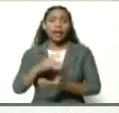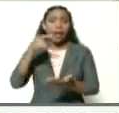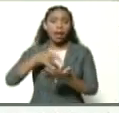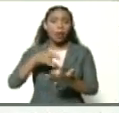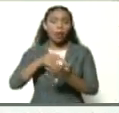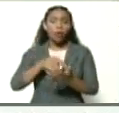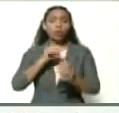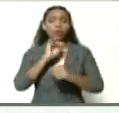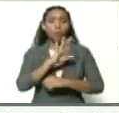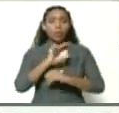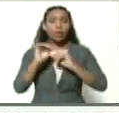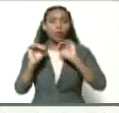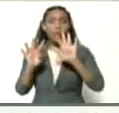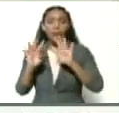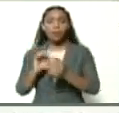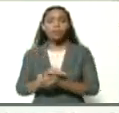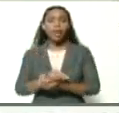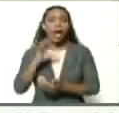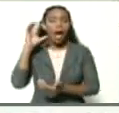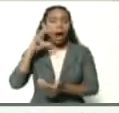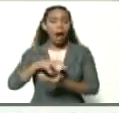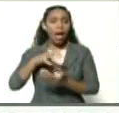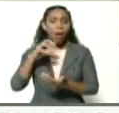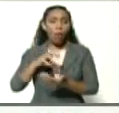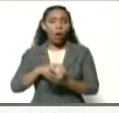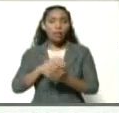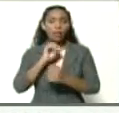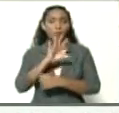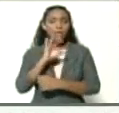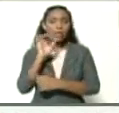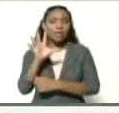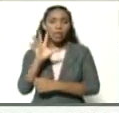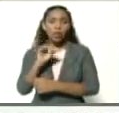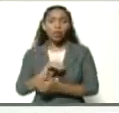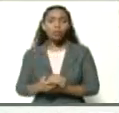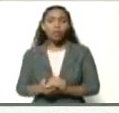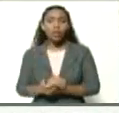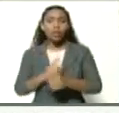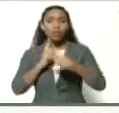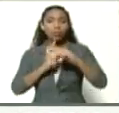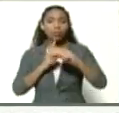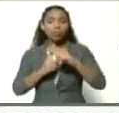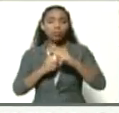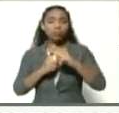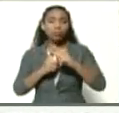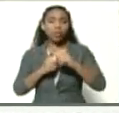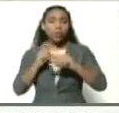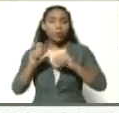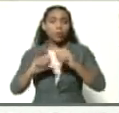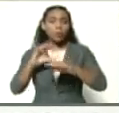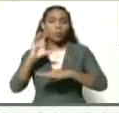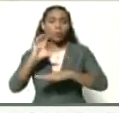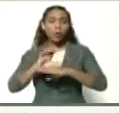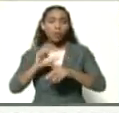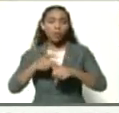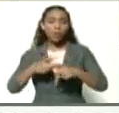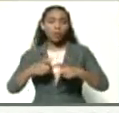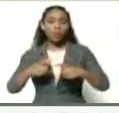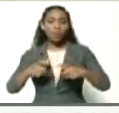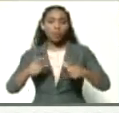59 casos, Aragua, 55 casos, ha estado sumado a la región capital con un